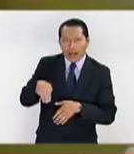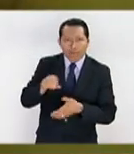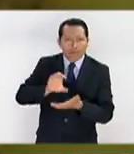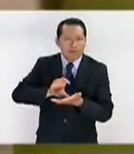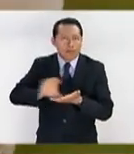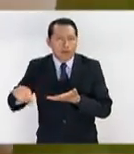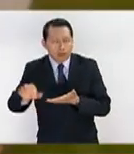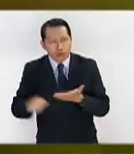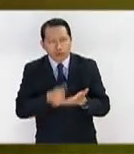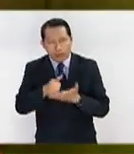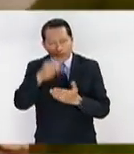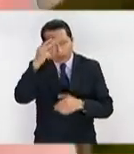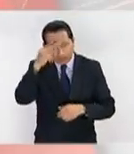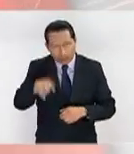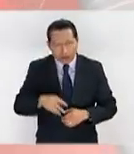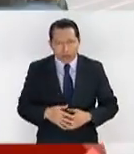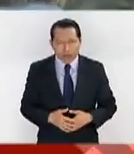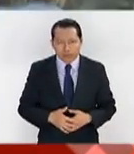la Ciudad de México.